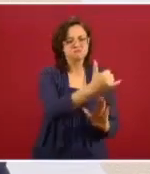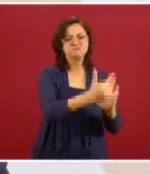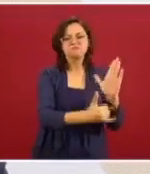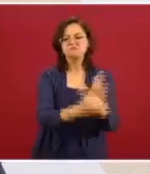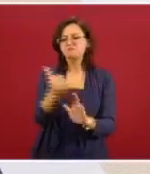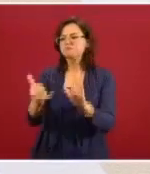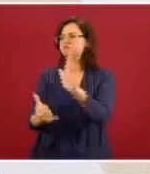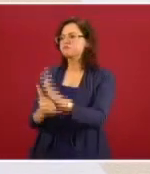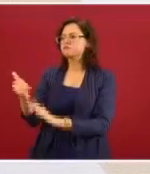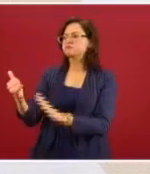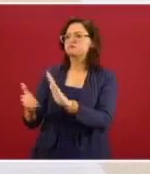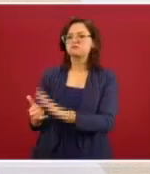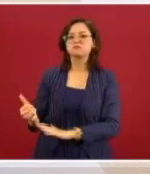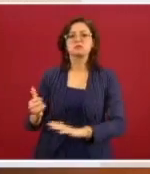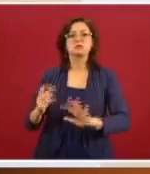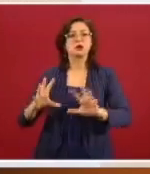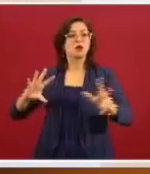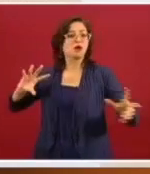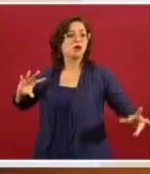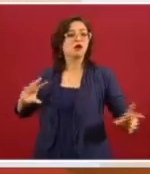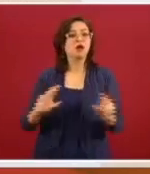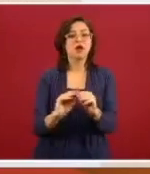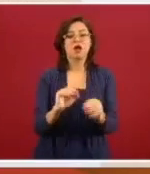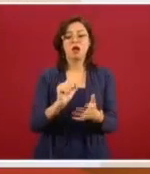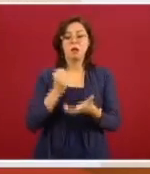una inversión global de